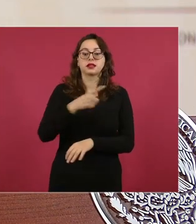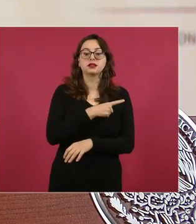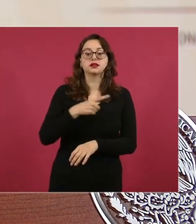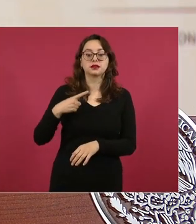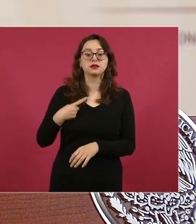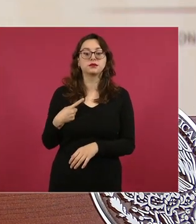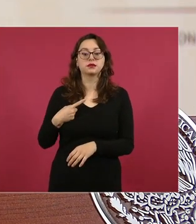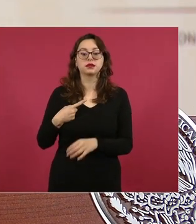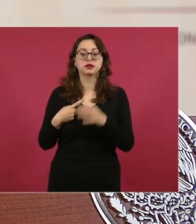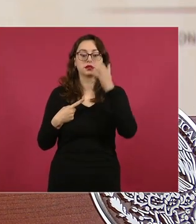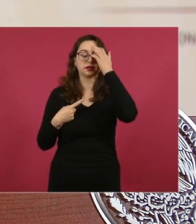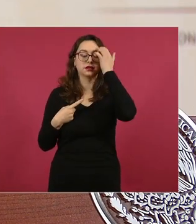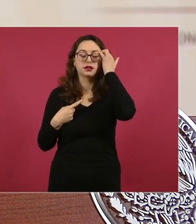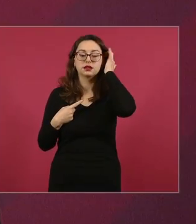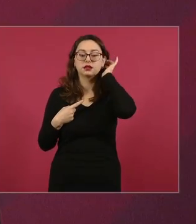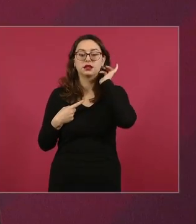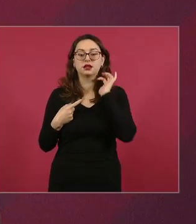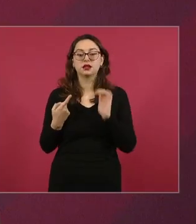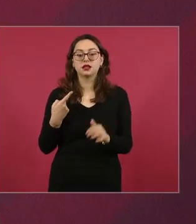no se ha